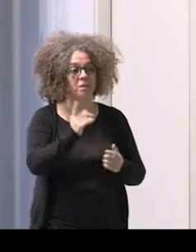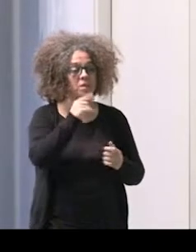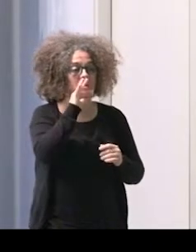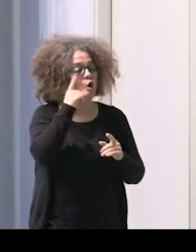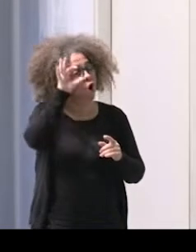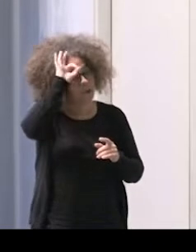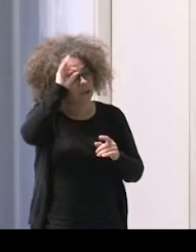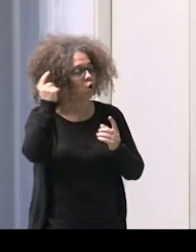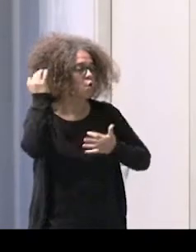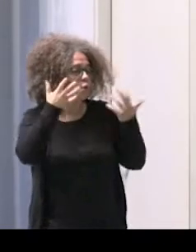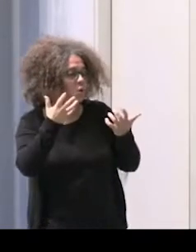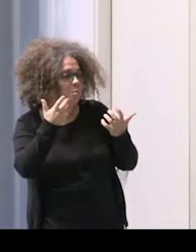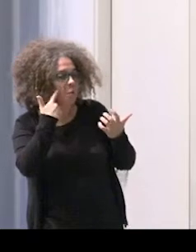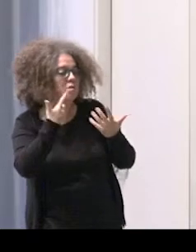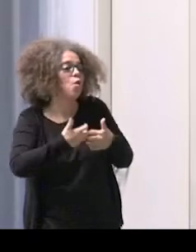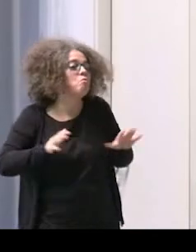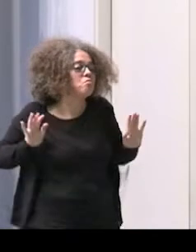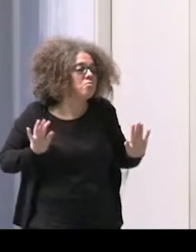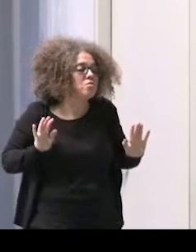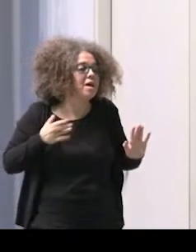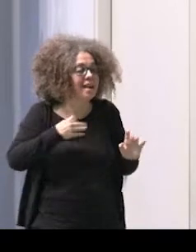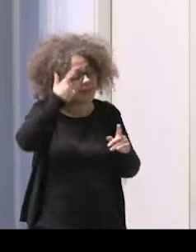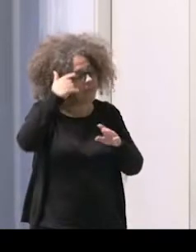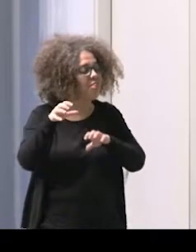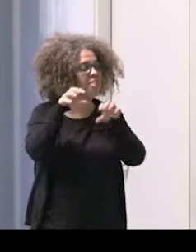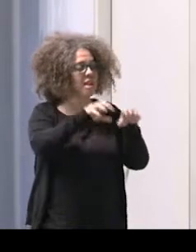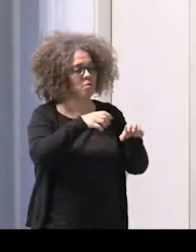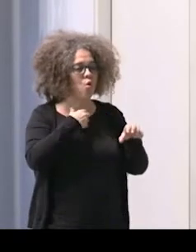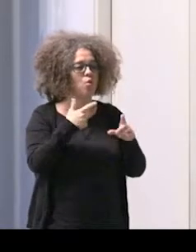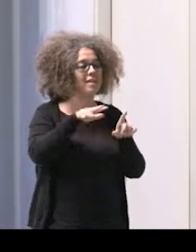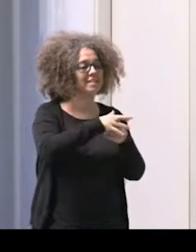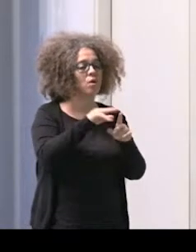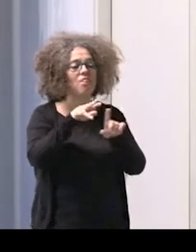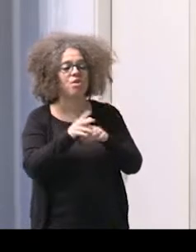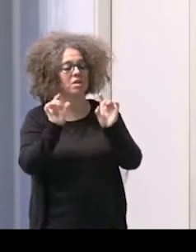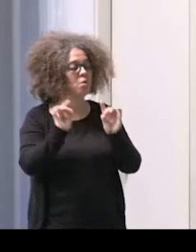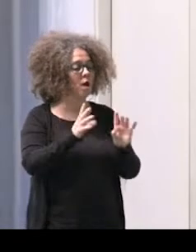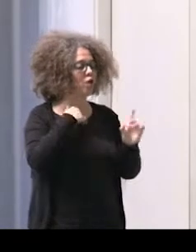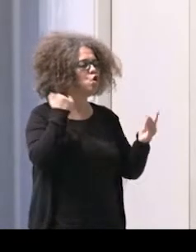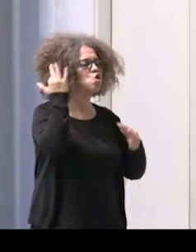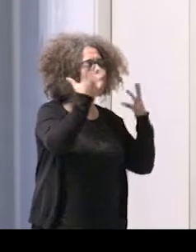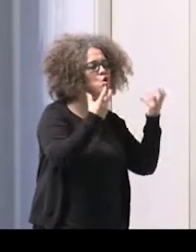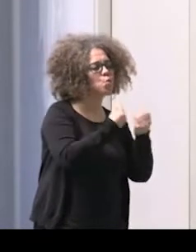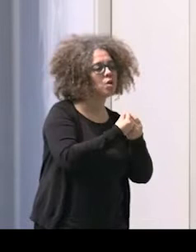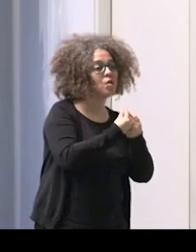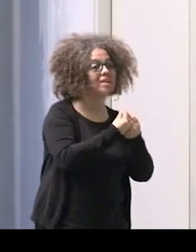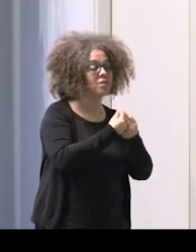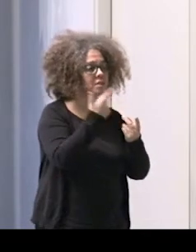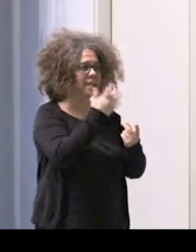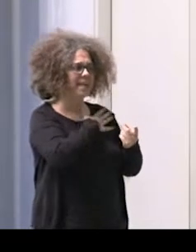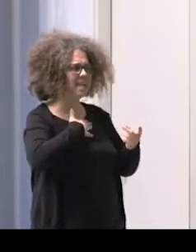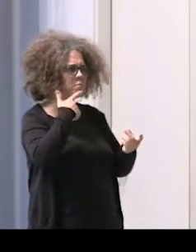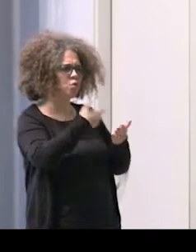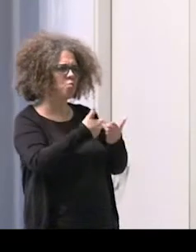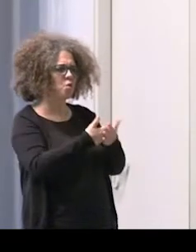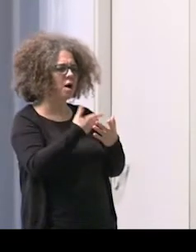implante, vamos a ver cómo funciona el cerebro de una persona normoyente e intentar reproducir eso en el funcionamiento de los implantes. Y en